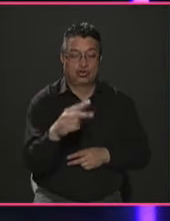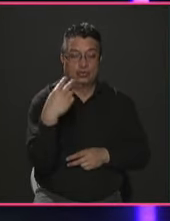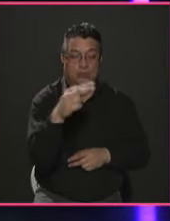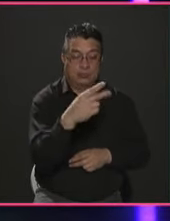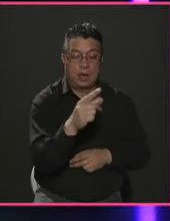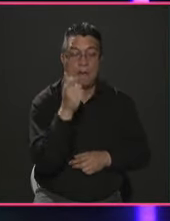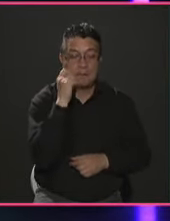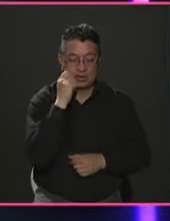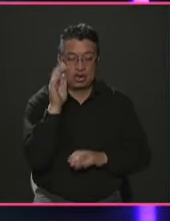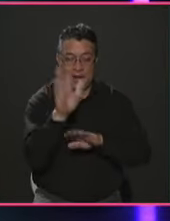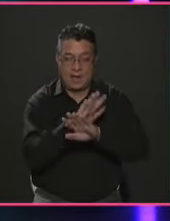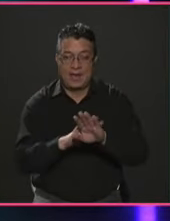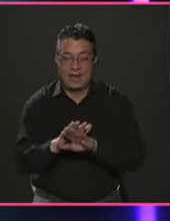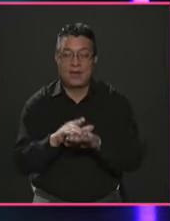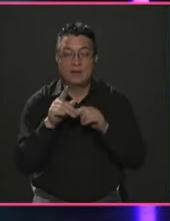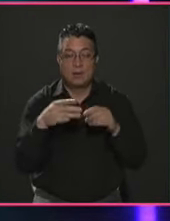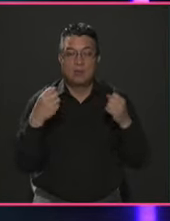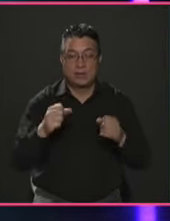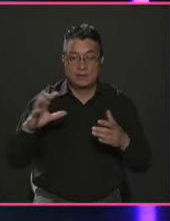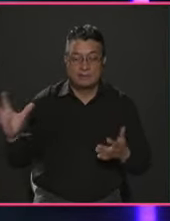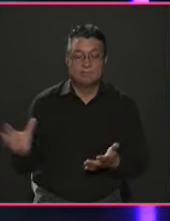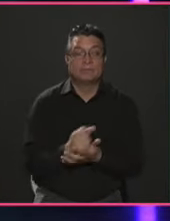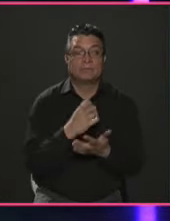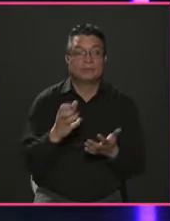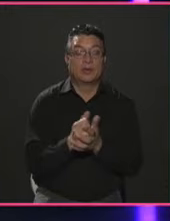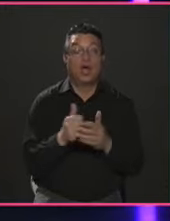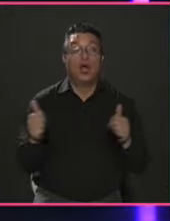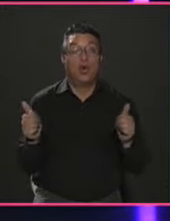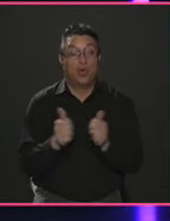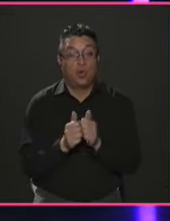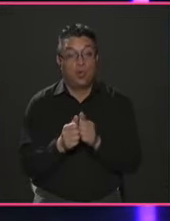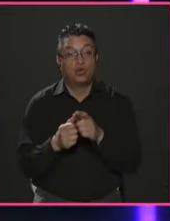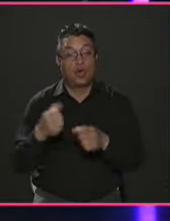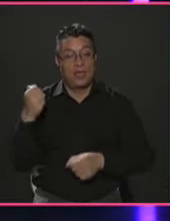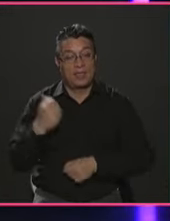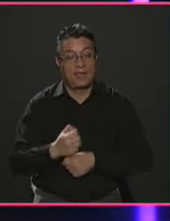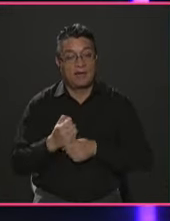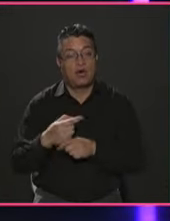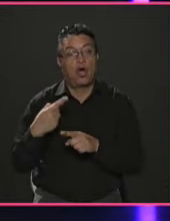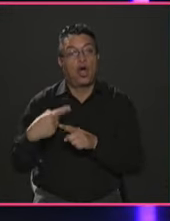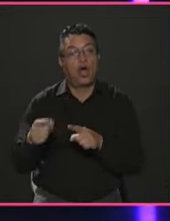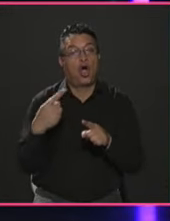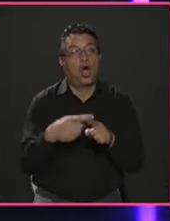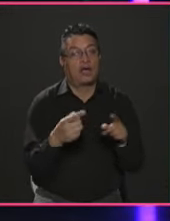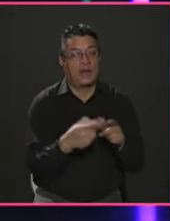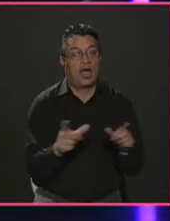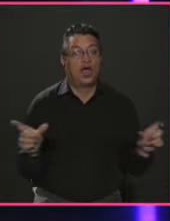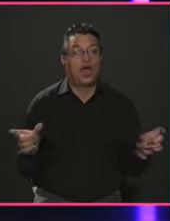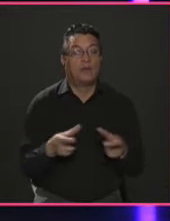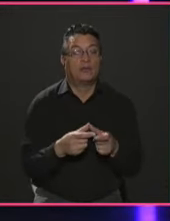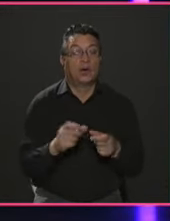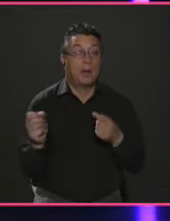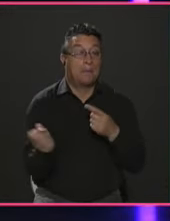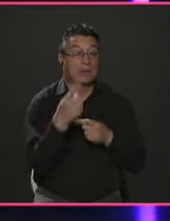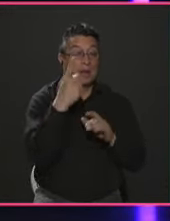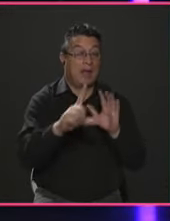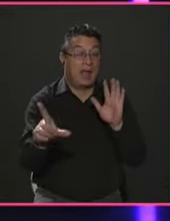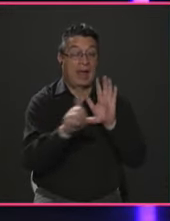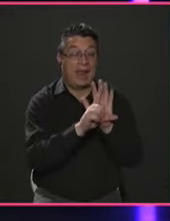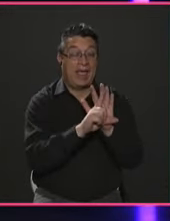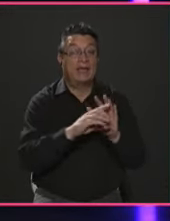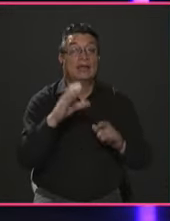así como logramos sacar adelante junto con el trabajo de otras comisiones la primera ley marco de